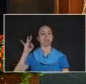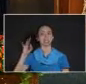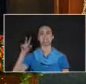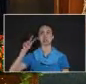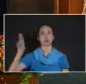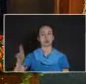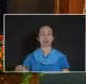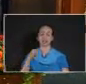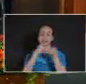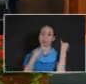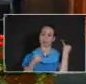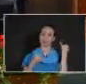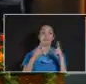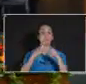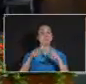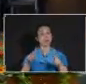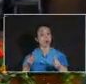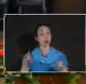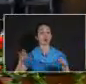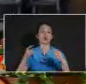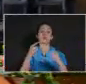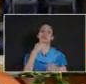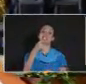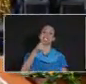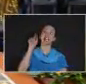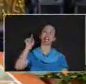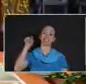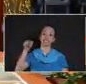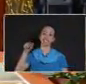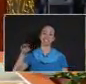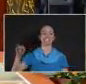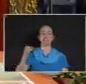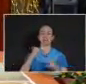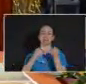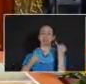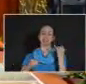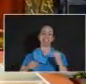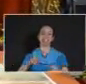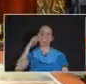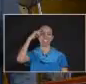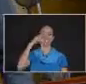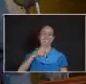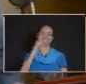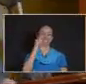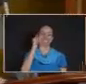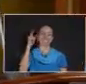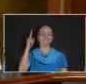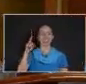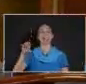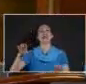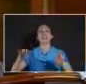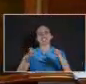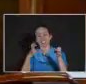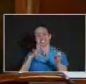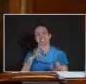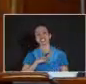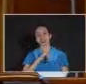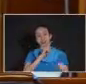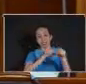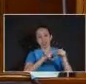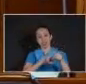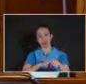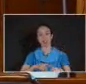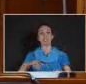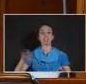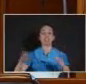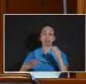Pero como dice ahí que las va a terminar en el día del Señor, entonces tengo tiempo. Entonces, como tengo tiempo, le puse